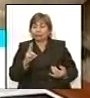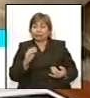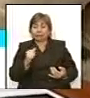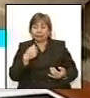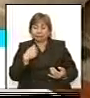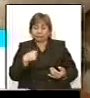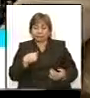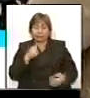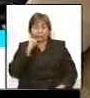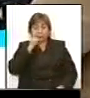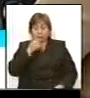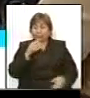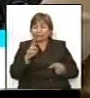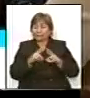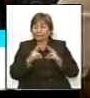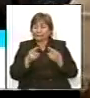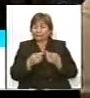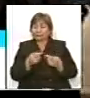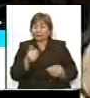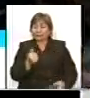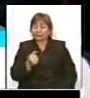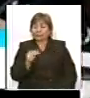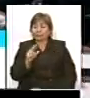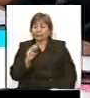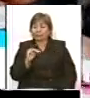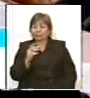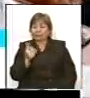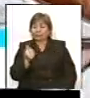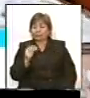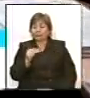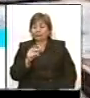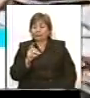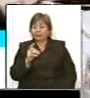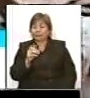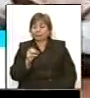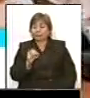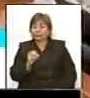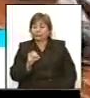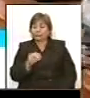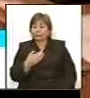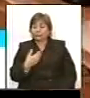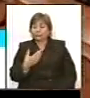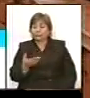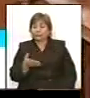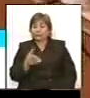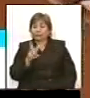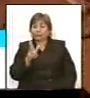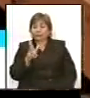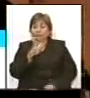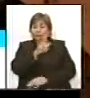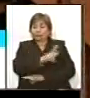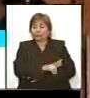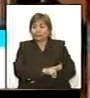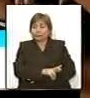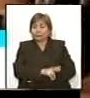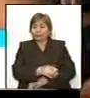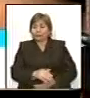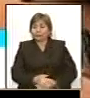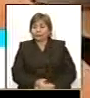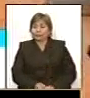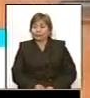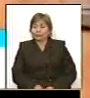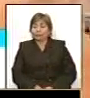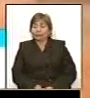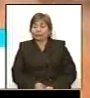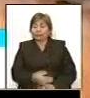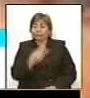tengo reunión con Armando, ¿no? Me gustaría de repente si Sara podría subir como a las 3 de la tarde, 3 y media, para